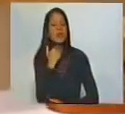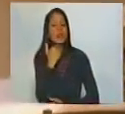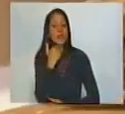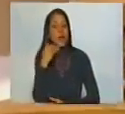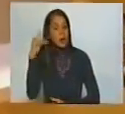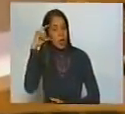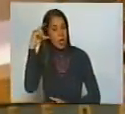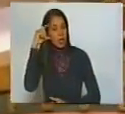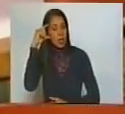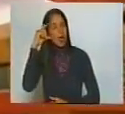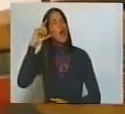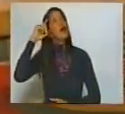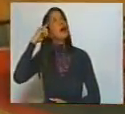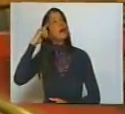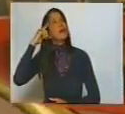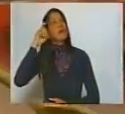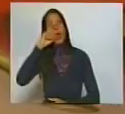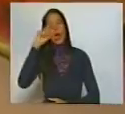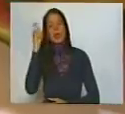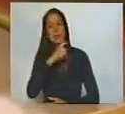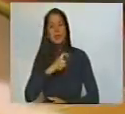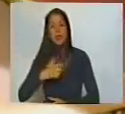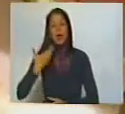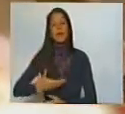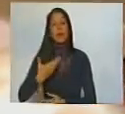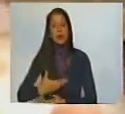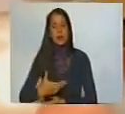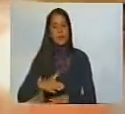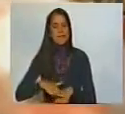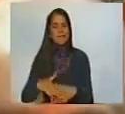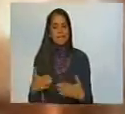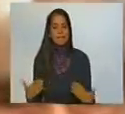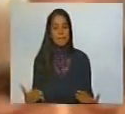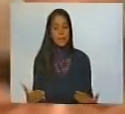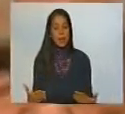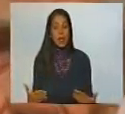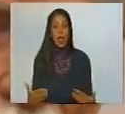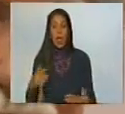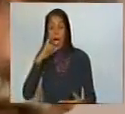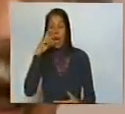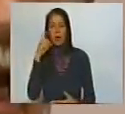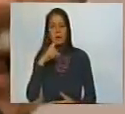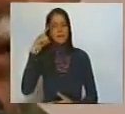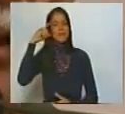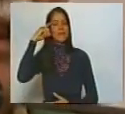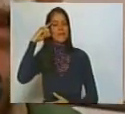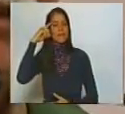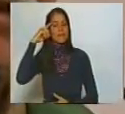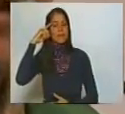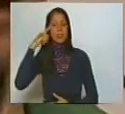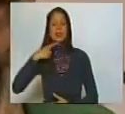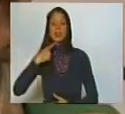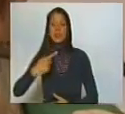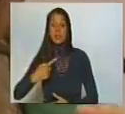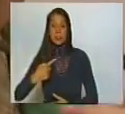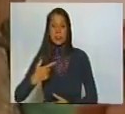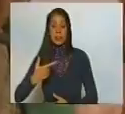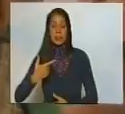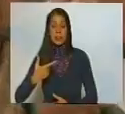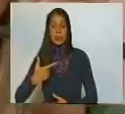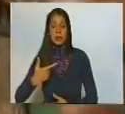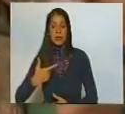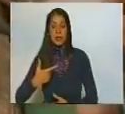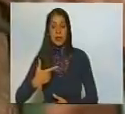es también un aniversario muy importante, sobre todo porque yo quiero decirles algo que